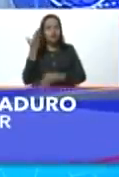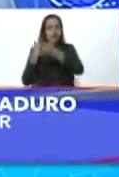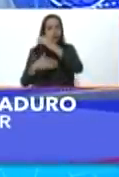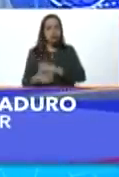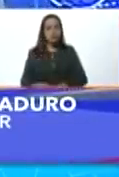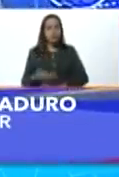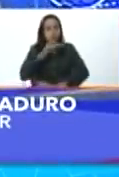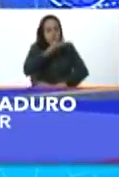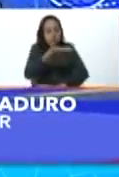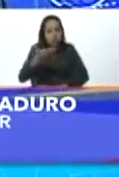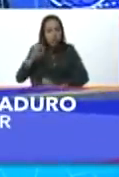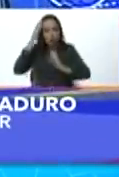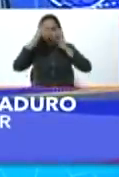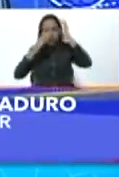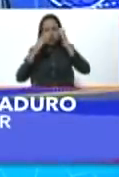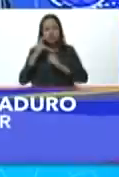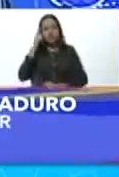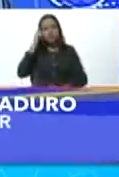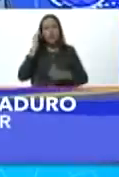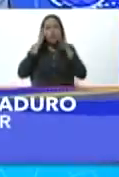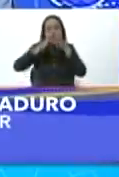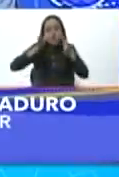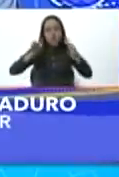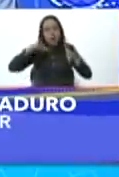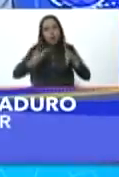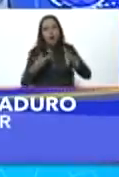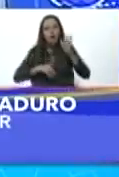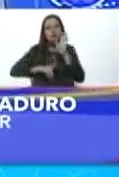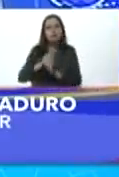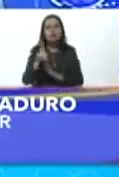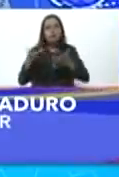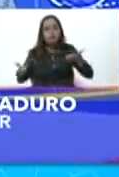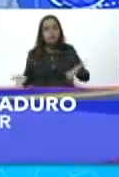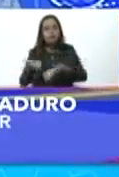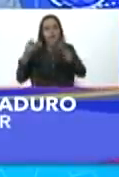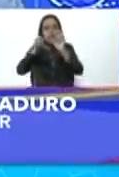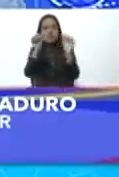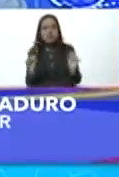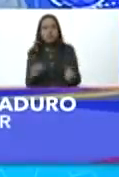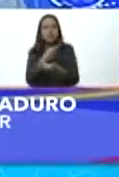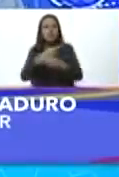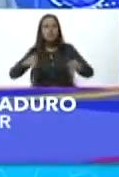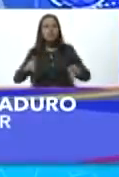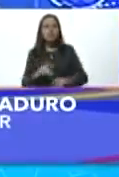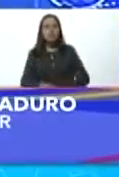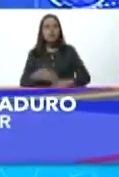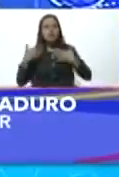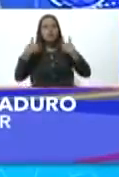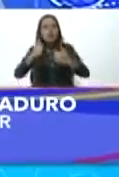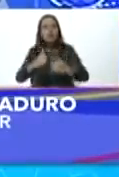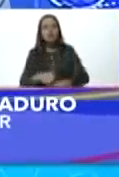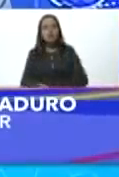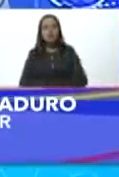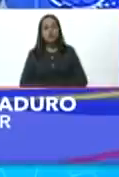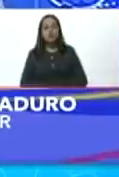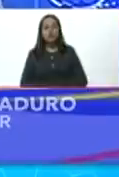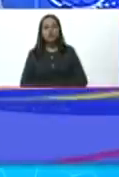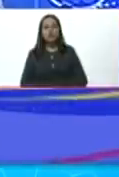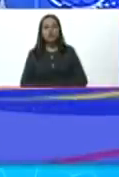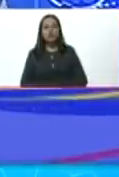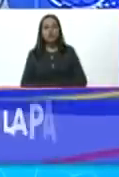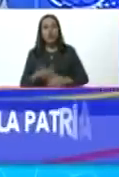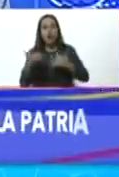su conocimiento para que podamos avanzar en un sistema público de salud. Yo tengo por